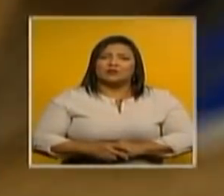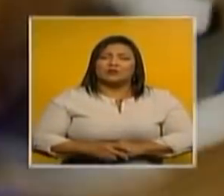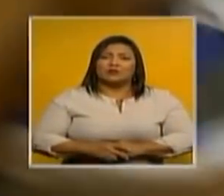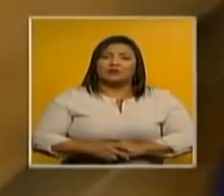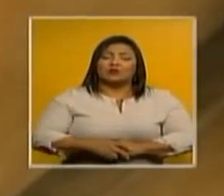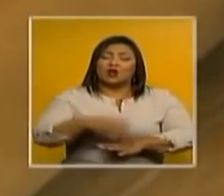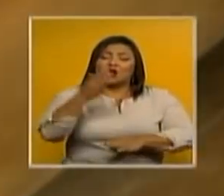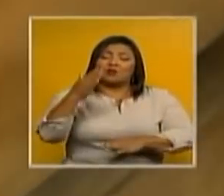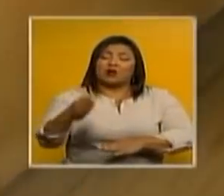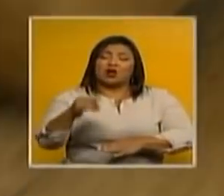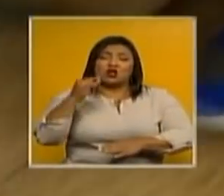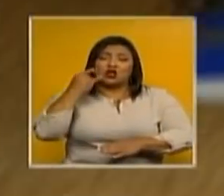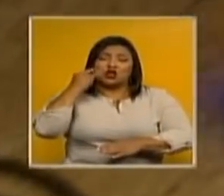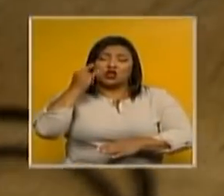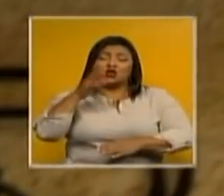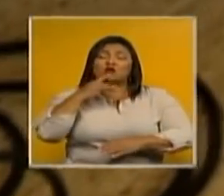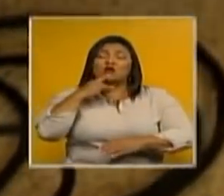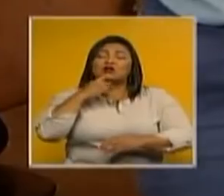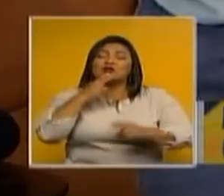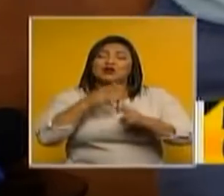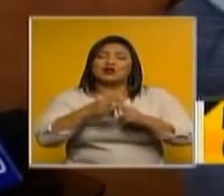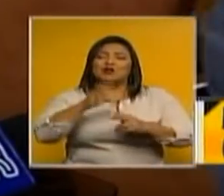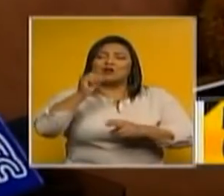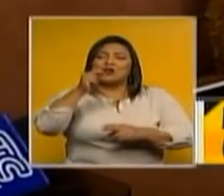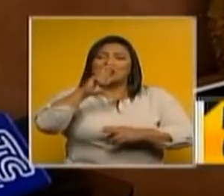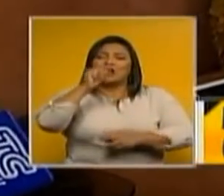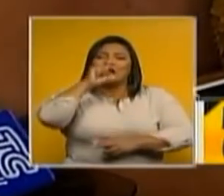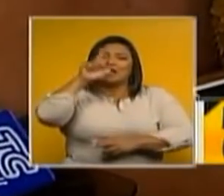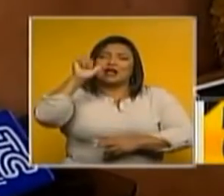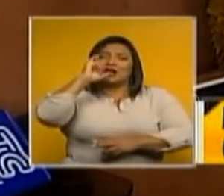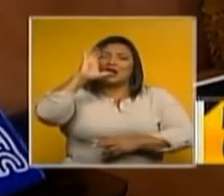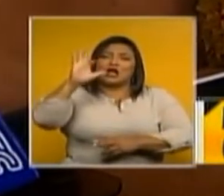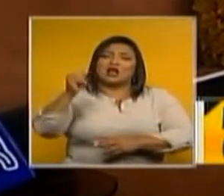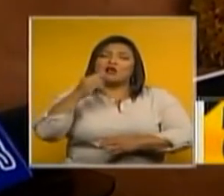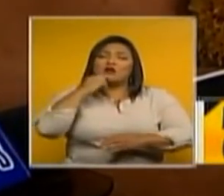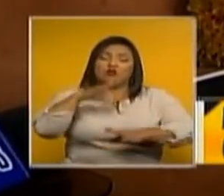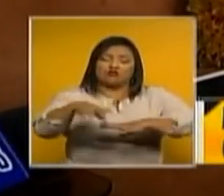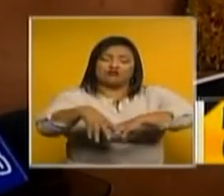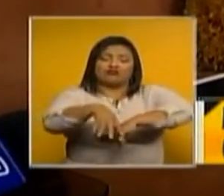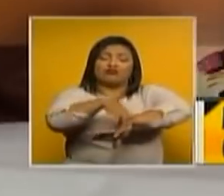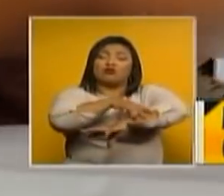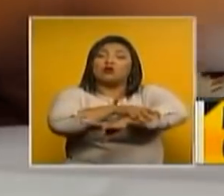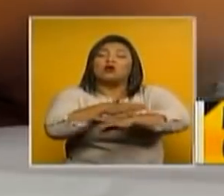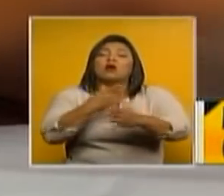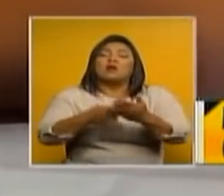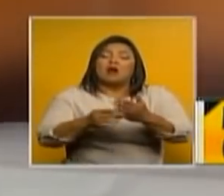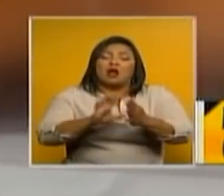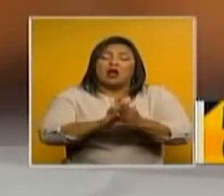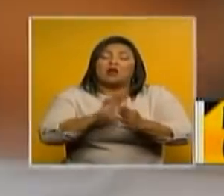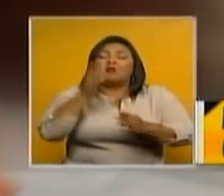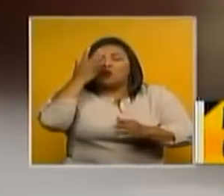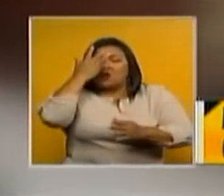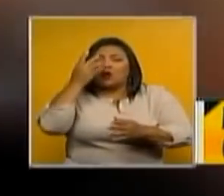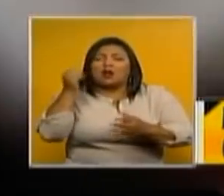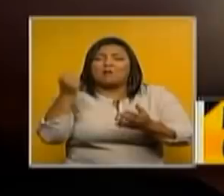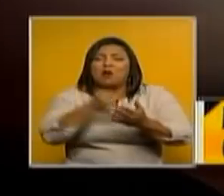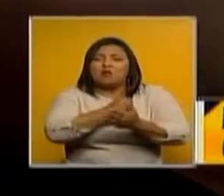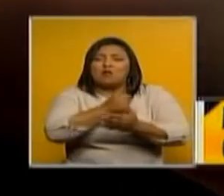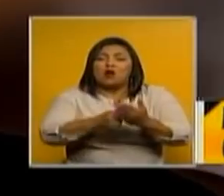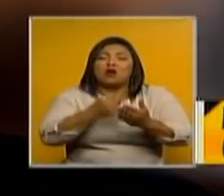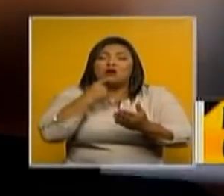El pequeño niño, al que llamaremos Carlitos, porta en su mano derecha una férula para inmovilizarla por golpes